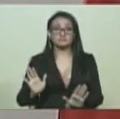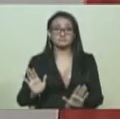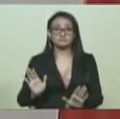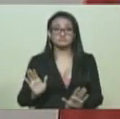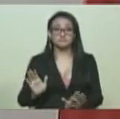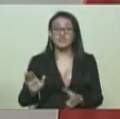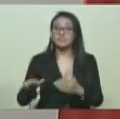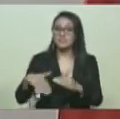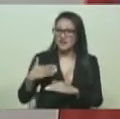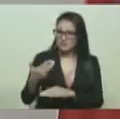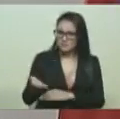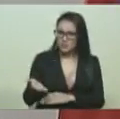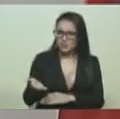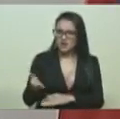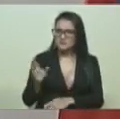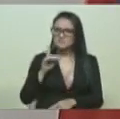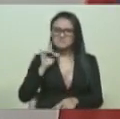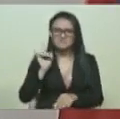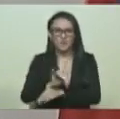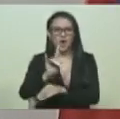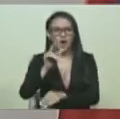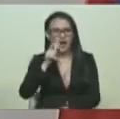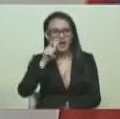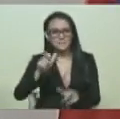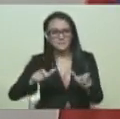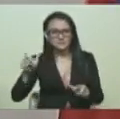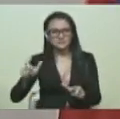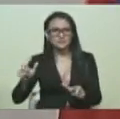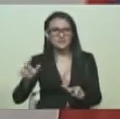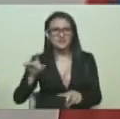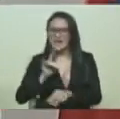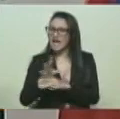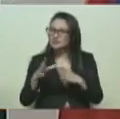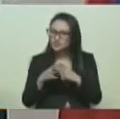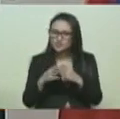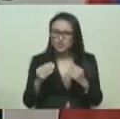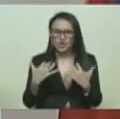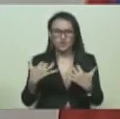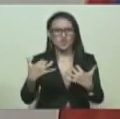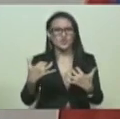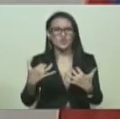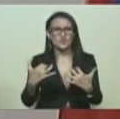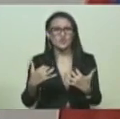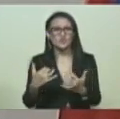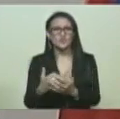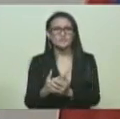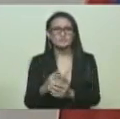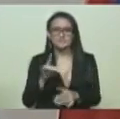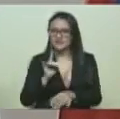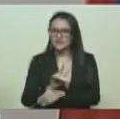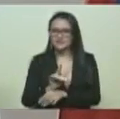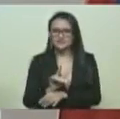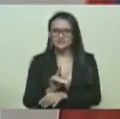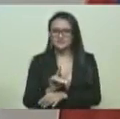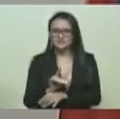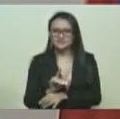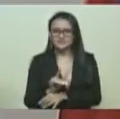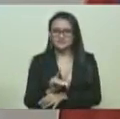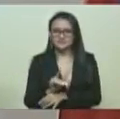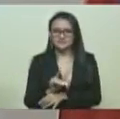Y luego aparecieron mintiéndole a su gente, mintiéndole a esos muchachos que le han causado profunda